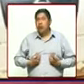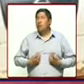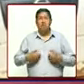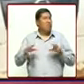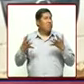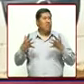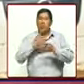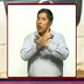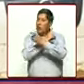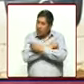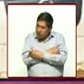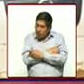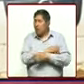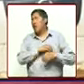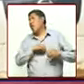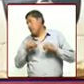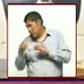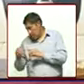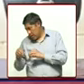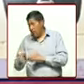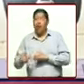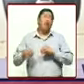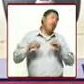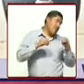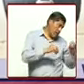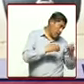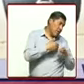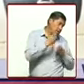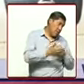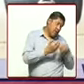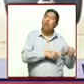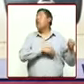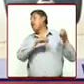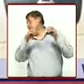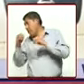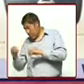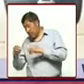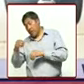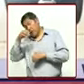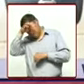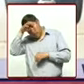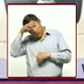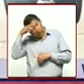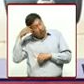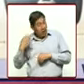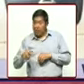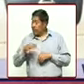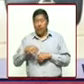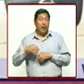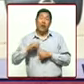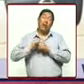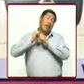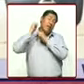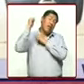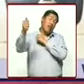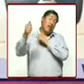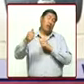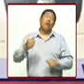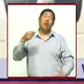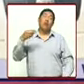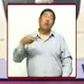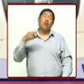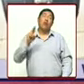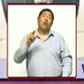eso estamos en todos lados y de acá terminamos ese trabajo y vamos a salir a las pampas que hay entre Huacaraje y Baure para también